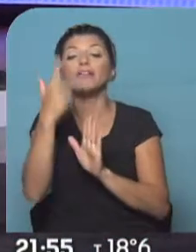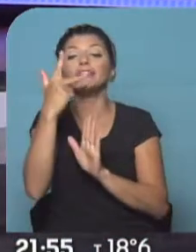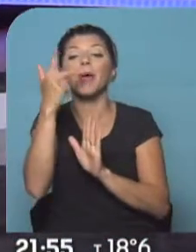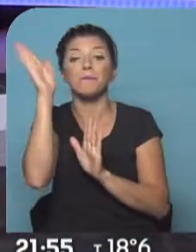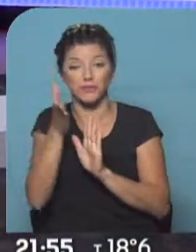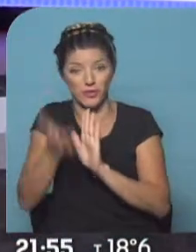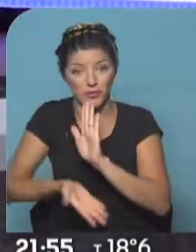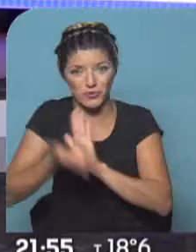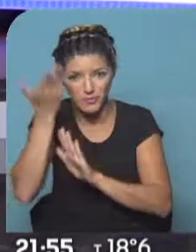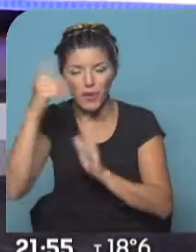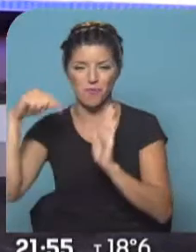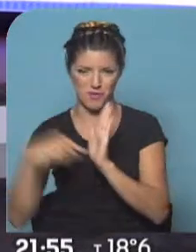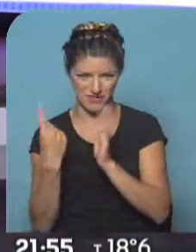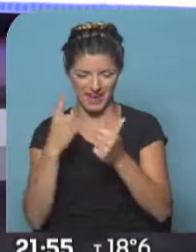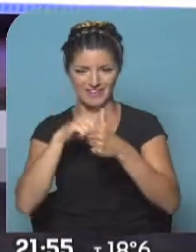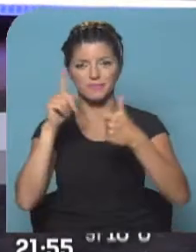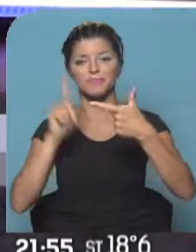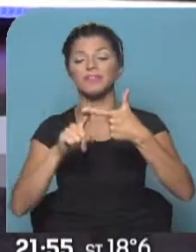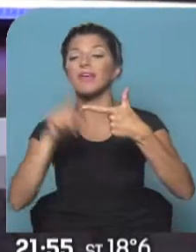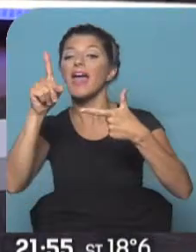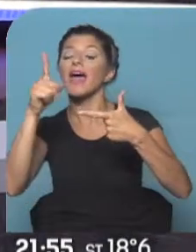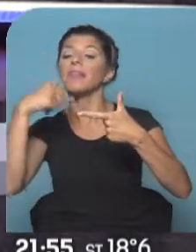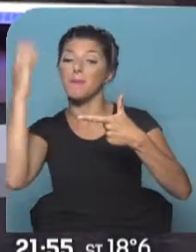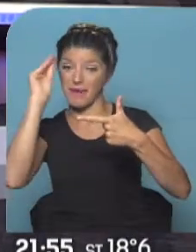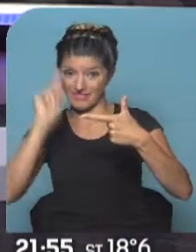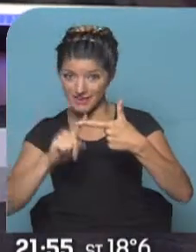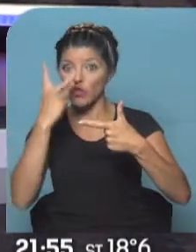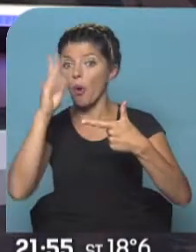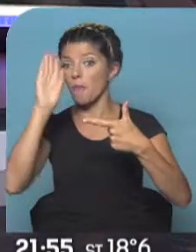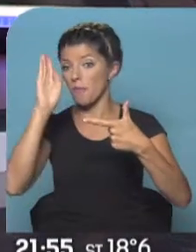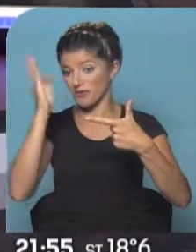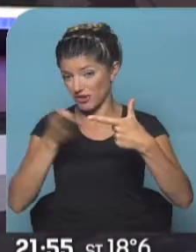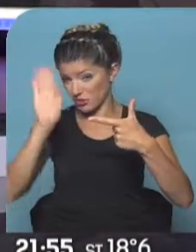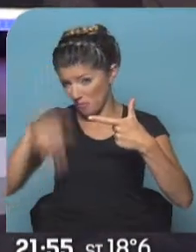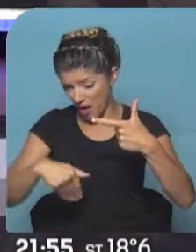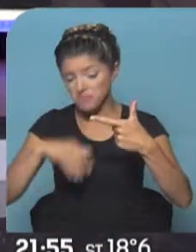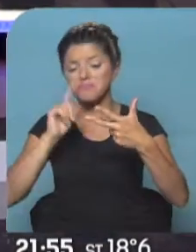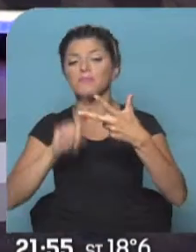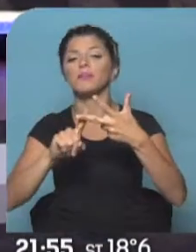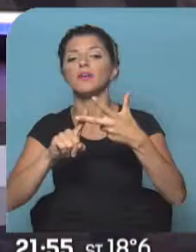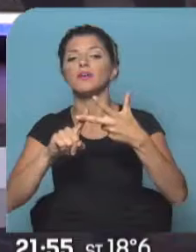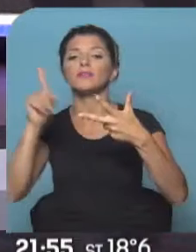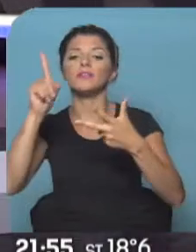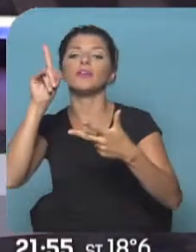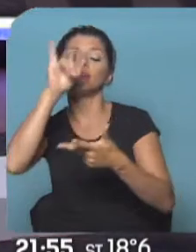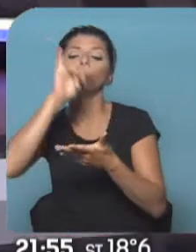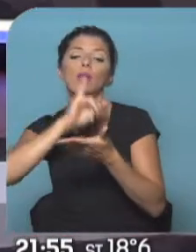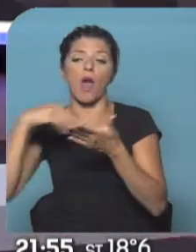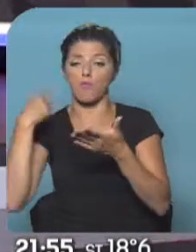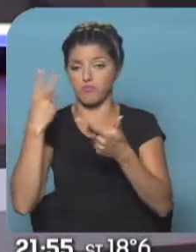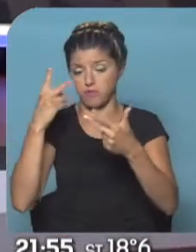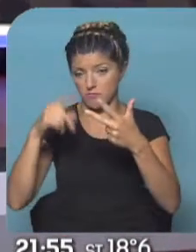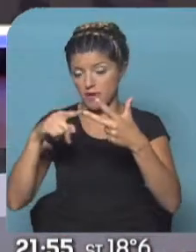la bolsa de Buenos Aires, el Merval. La de San Pablo bajó más del 2% y el Dow Jones en Wall Street también tuvo una baja importante